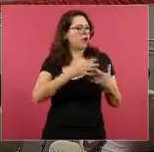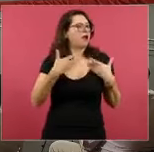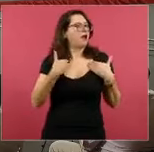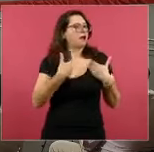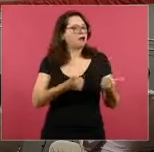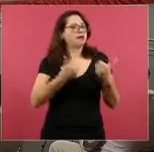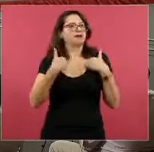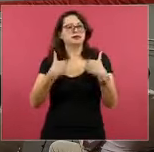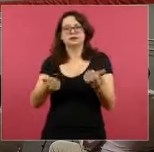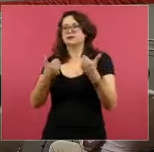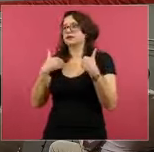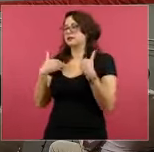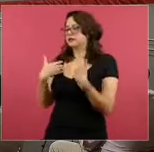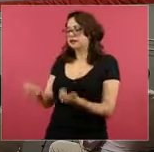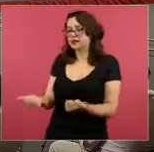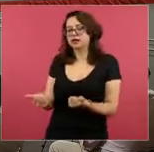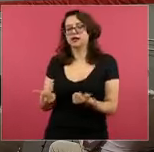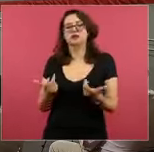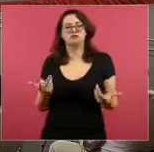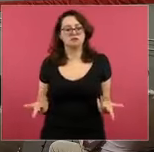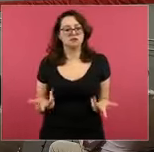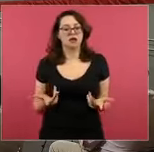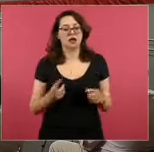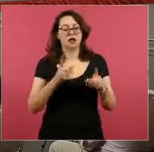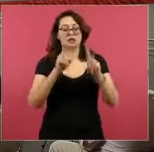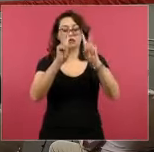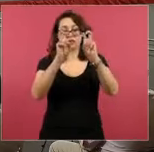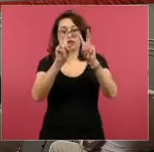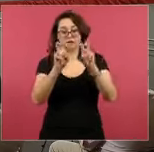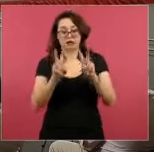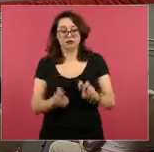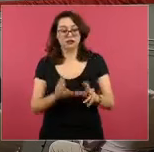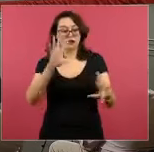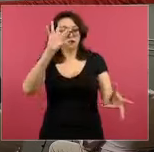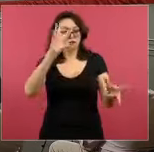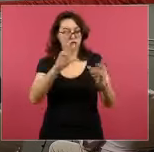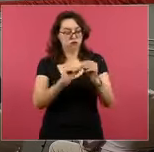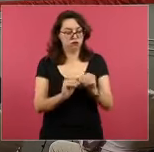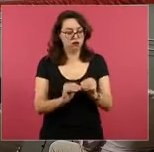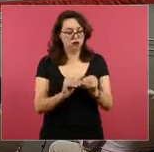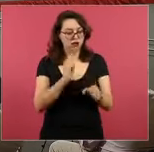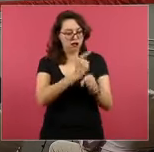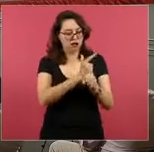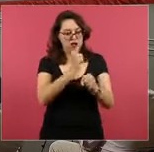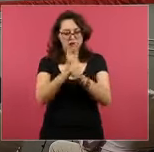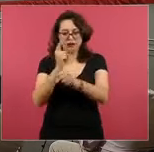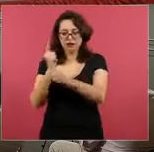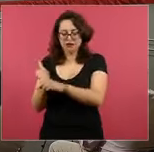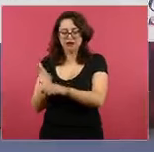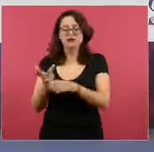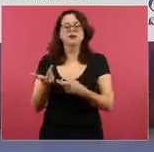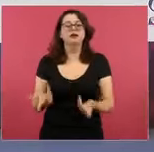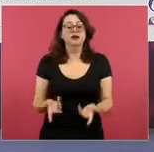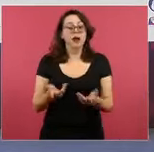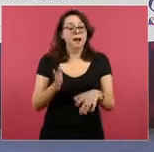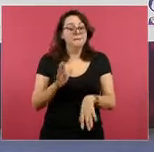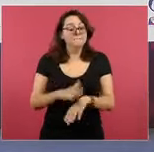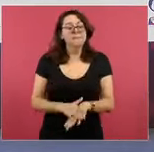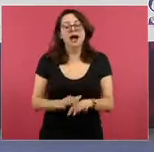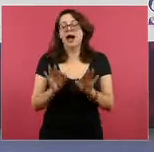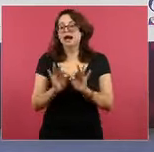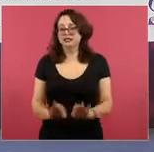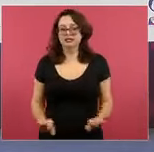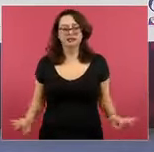en aproximaciones inter y multidisciplinarias. Y sobre todo, algo que es fundamental para